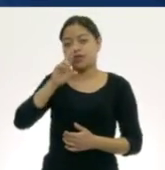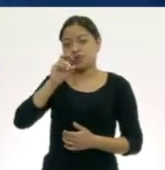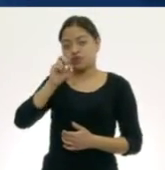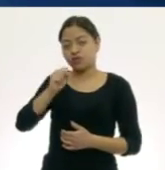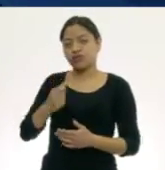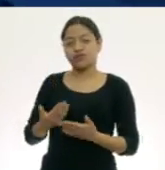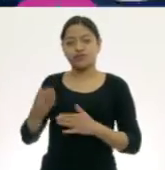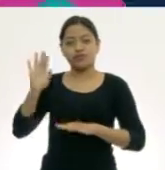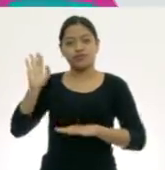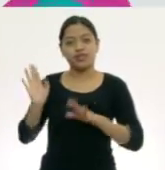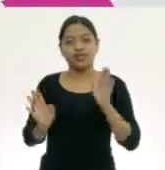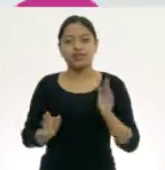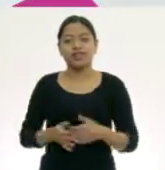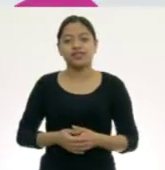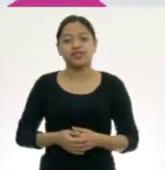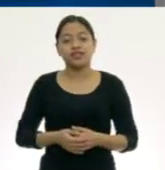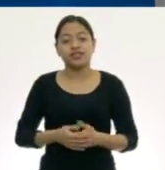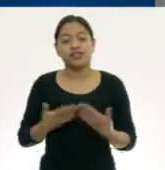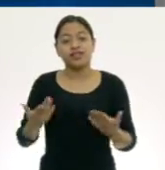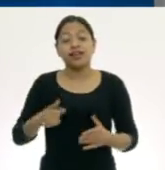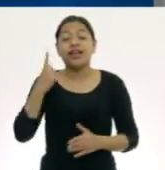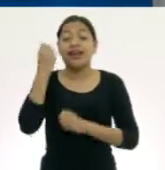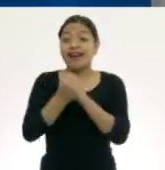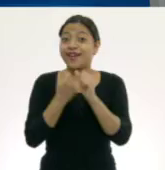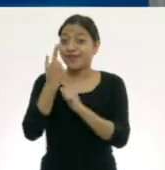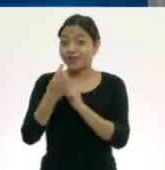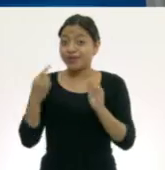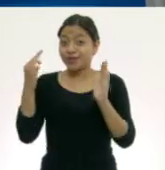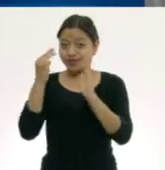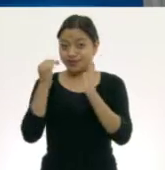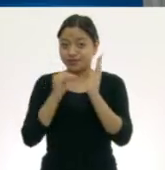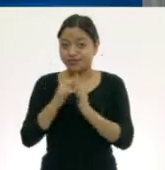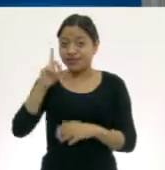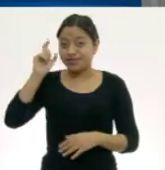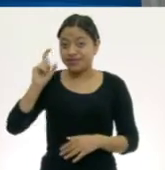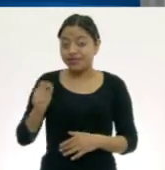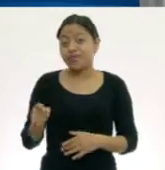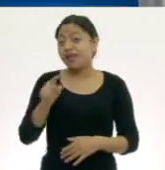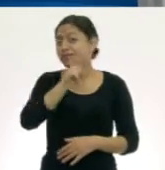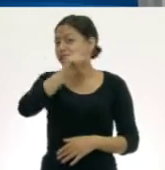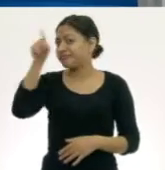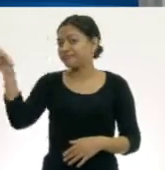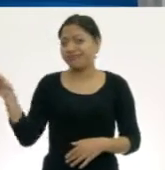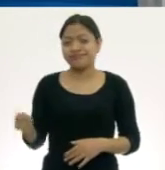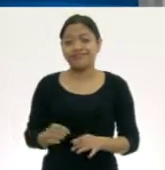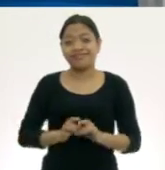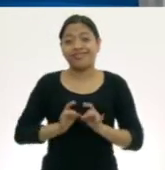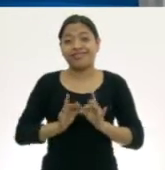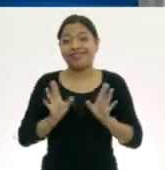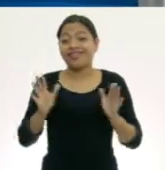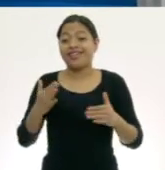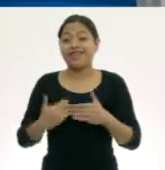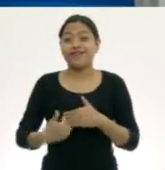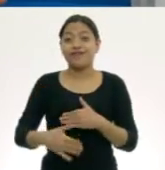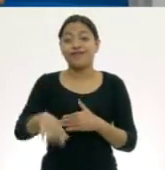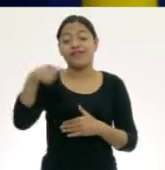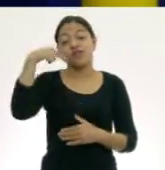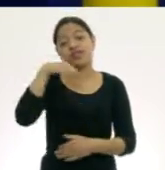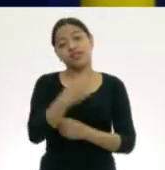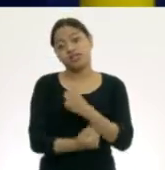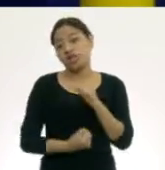la tenemos. Y en el 2020 pues queda abierto a la manera en que tú has vivido este